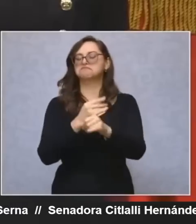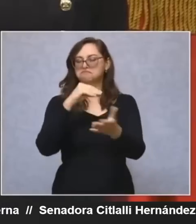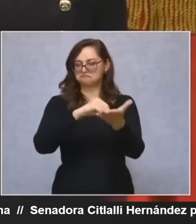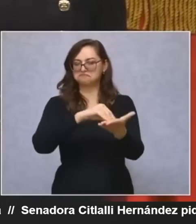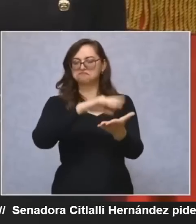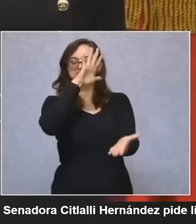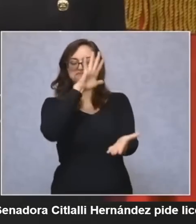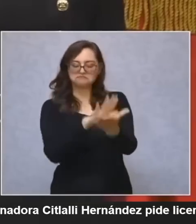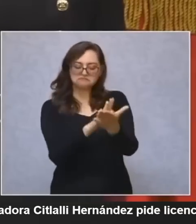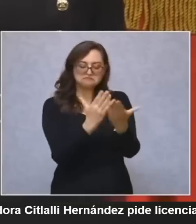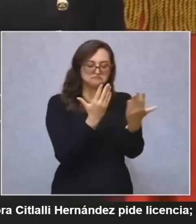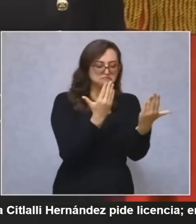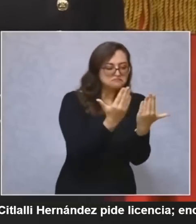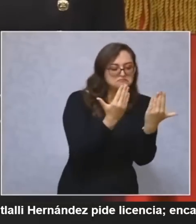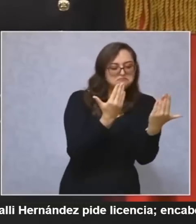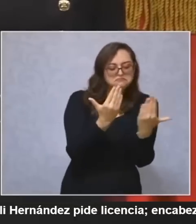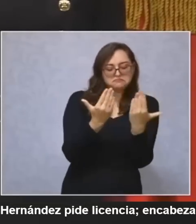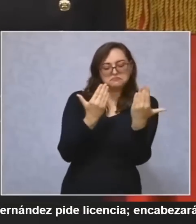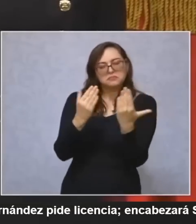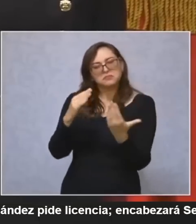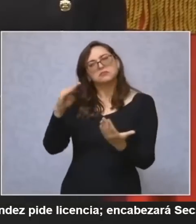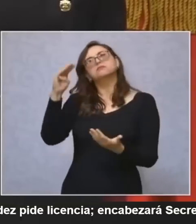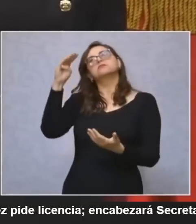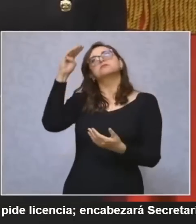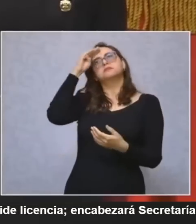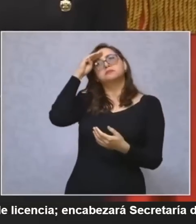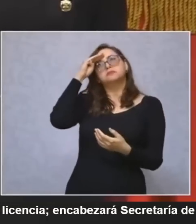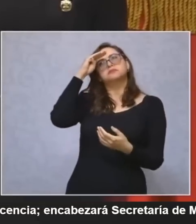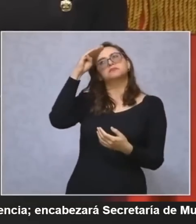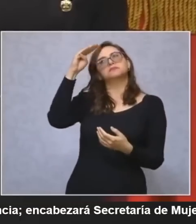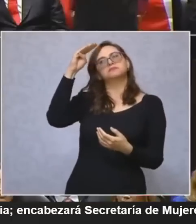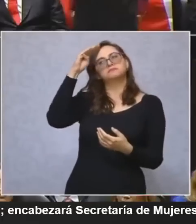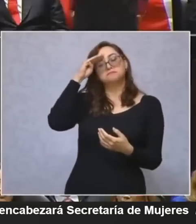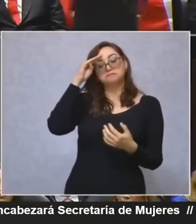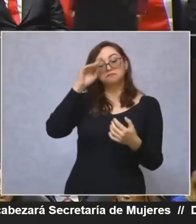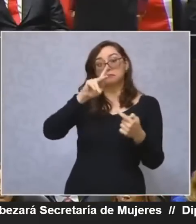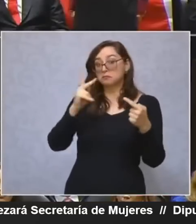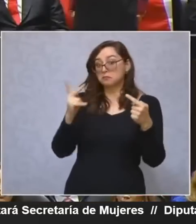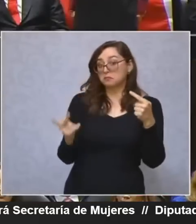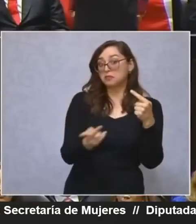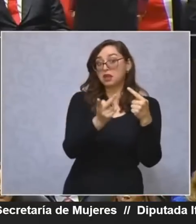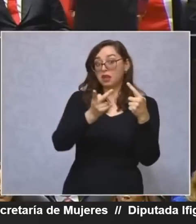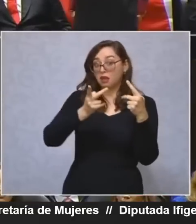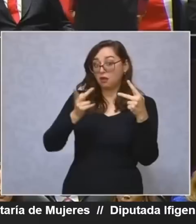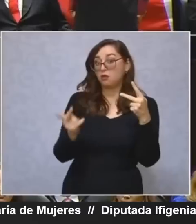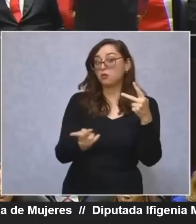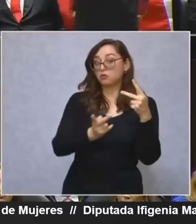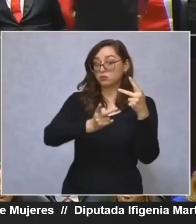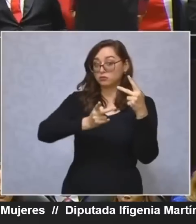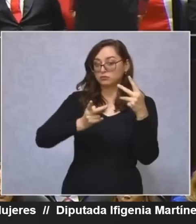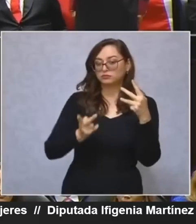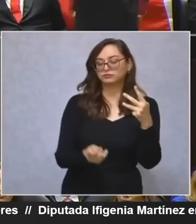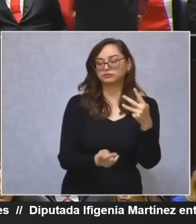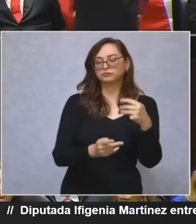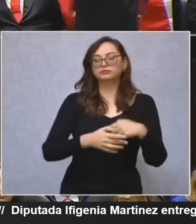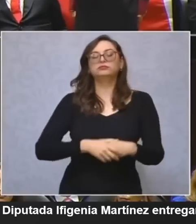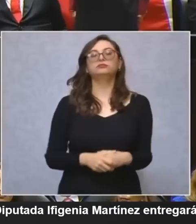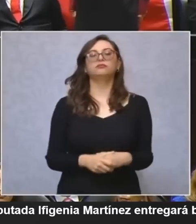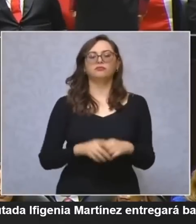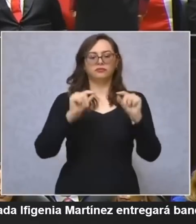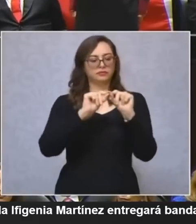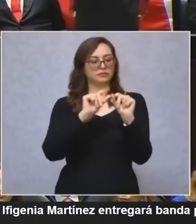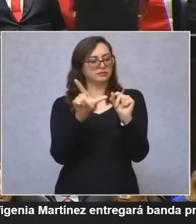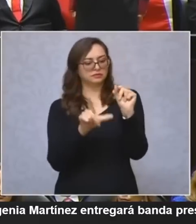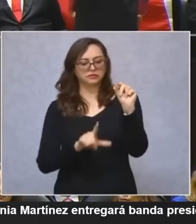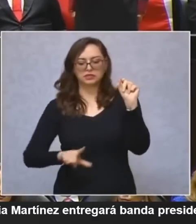con ello respondámonos las siguientes preguntas. ¿Cómo es que 9.5